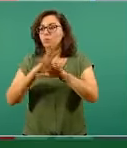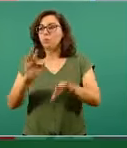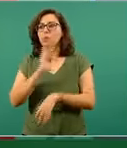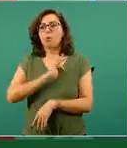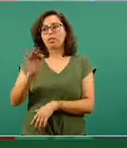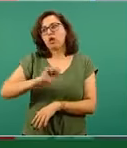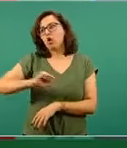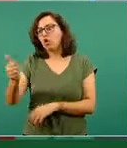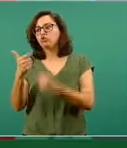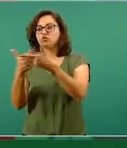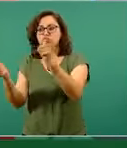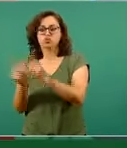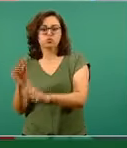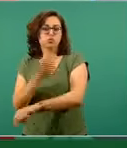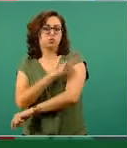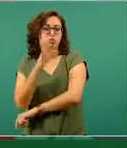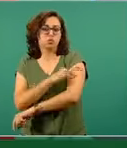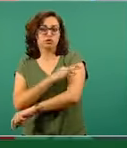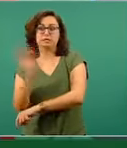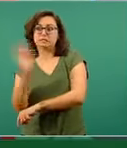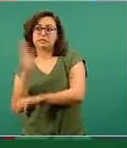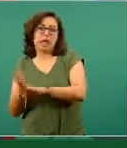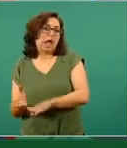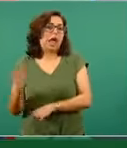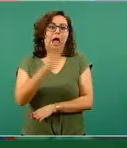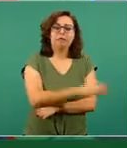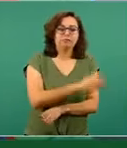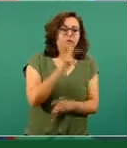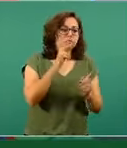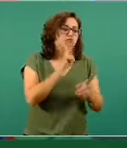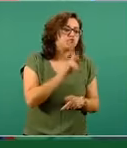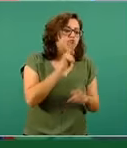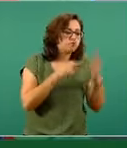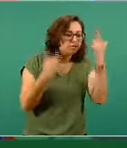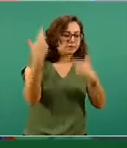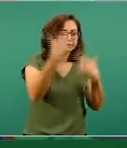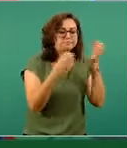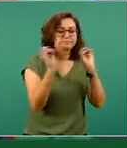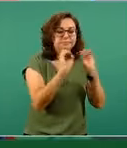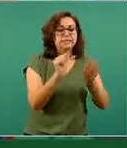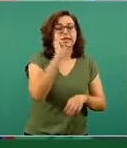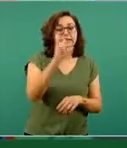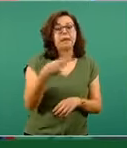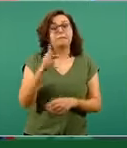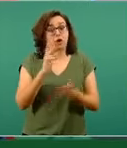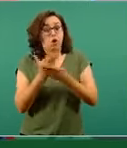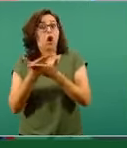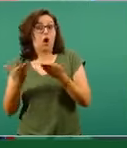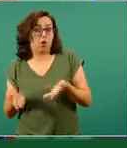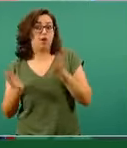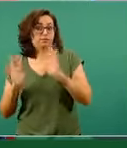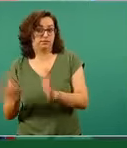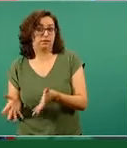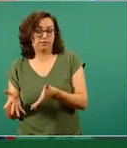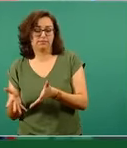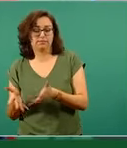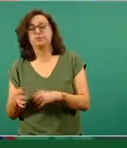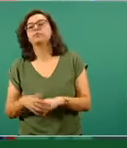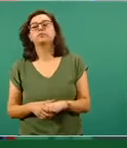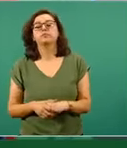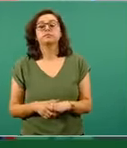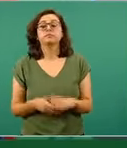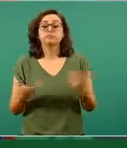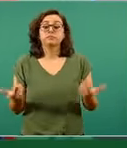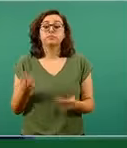son estudiadas al inicio. Una de estas poblaciones y de gran interés es las personas